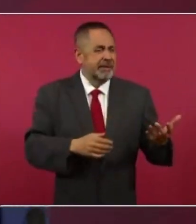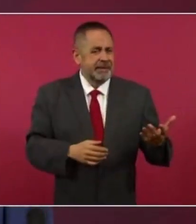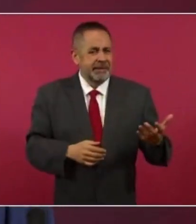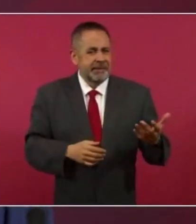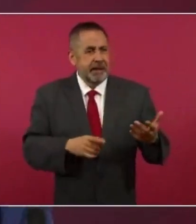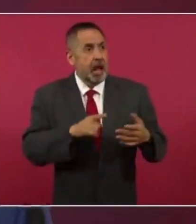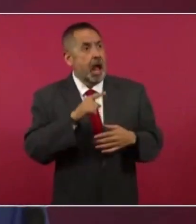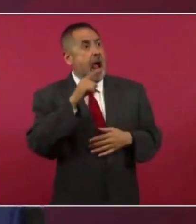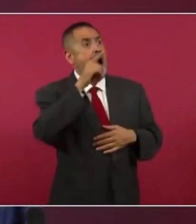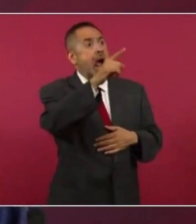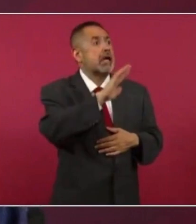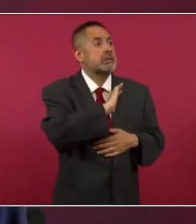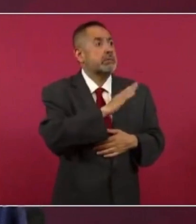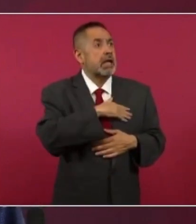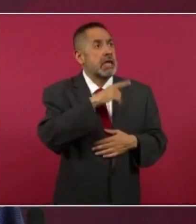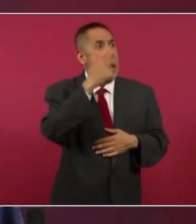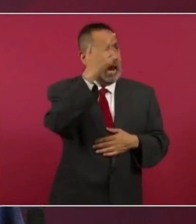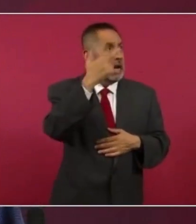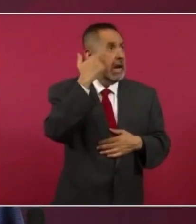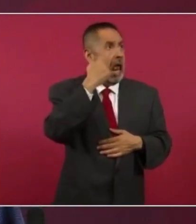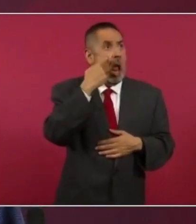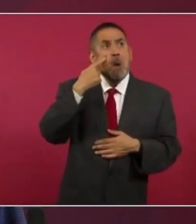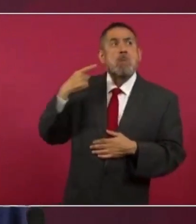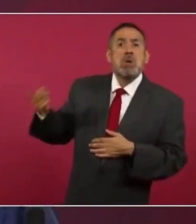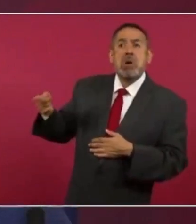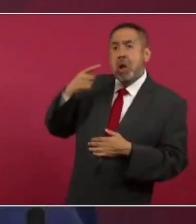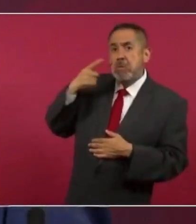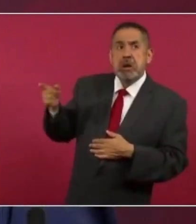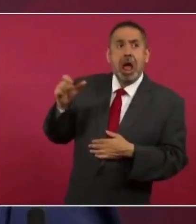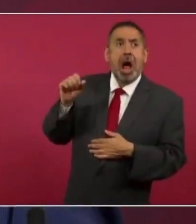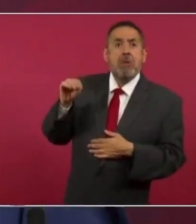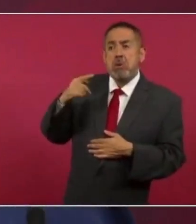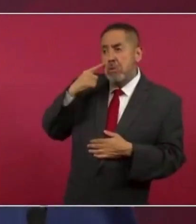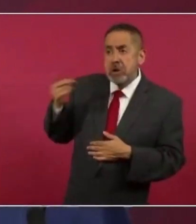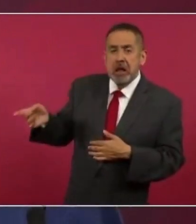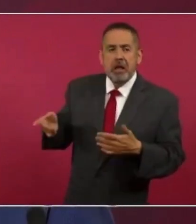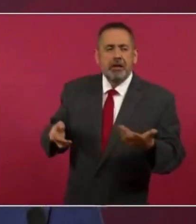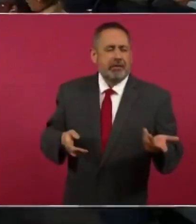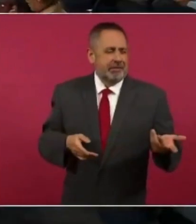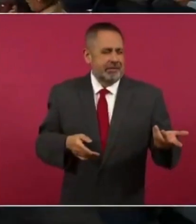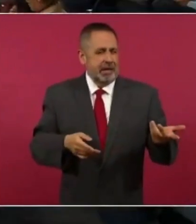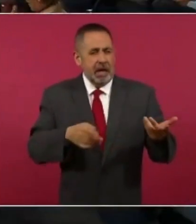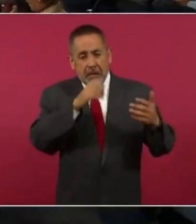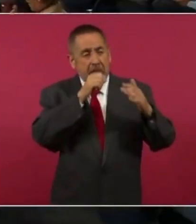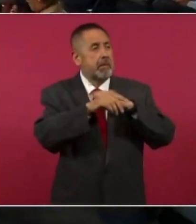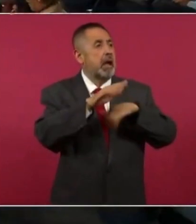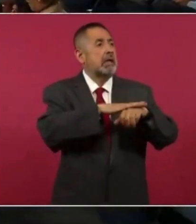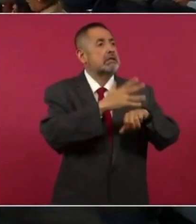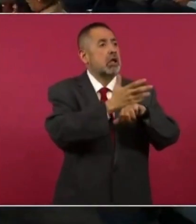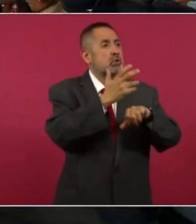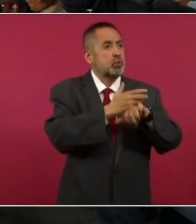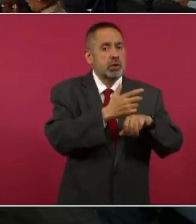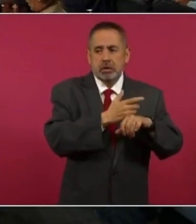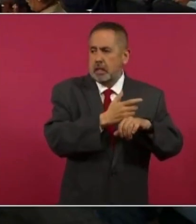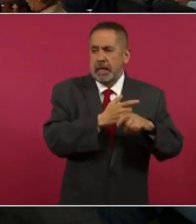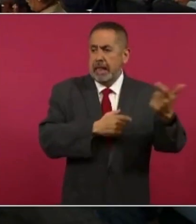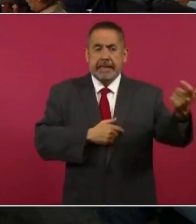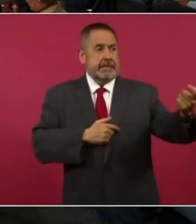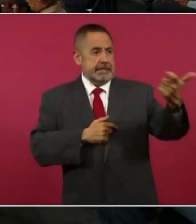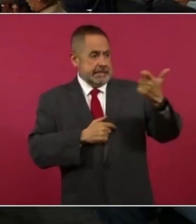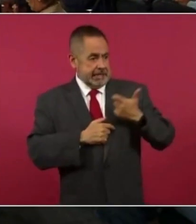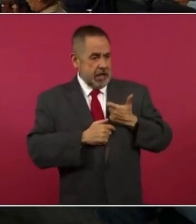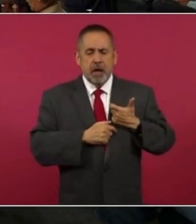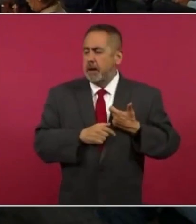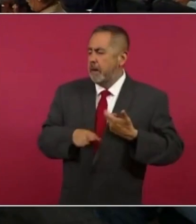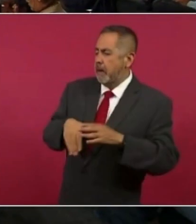han ido a España a acusarnos, a Estados Unidos, cómo reciben dinero del gobierno de